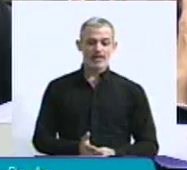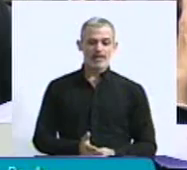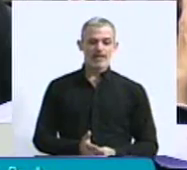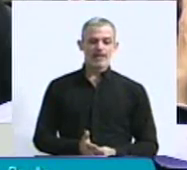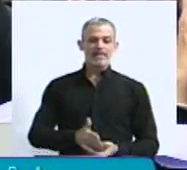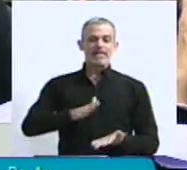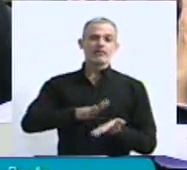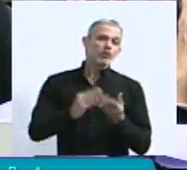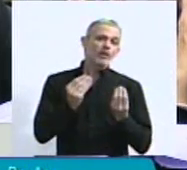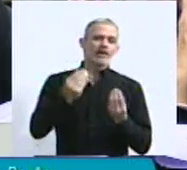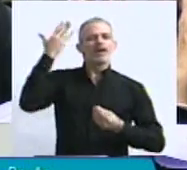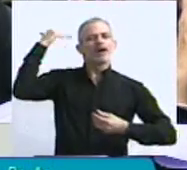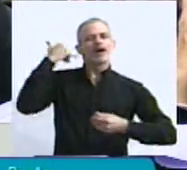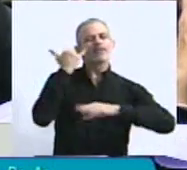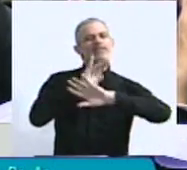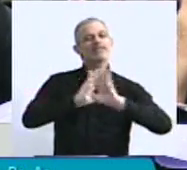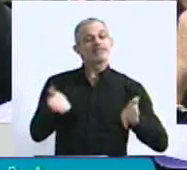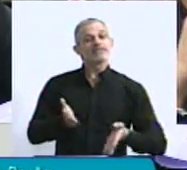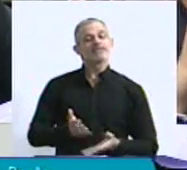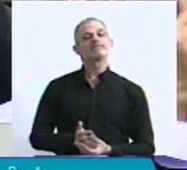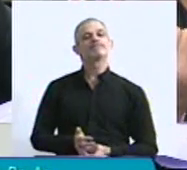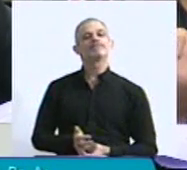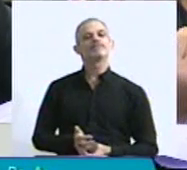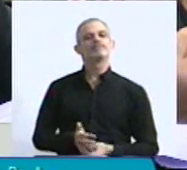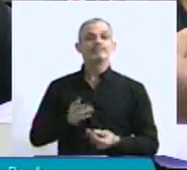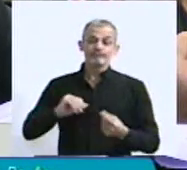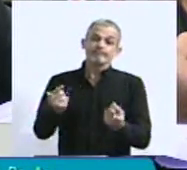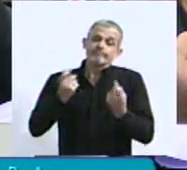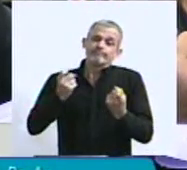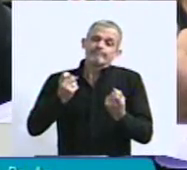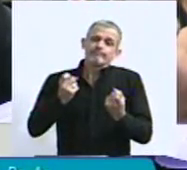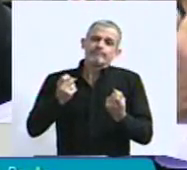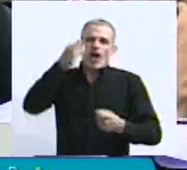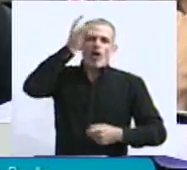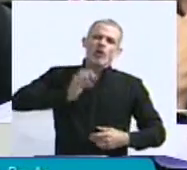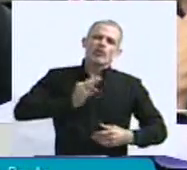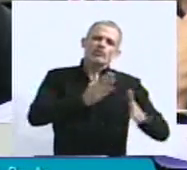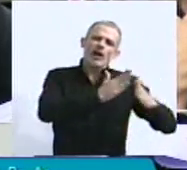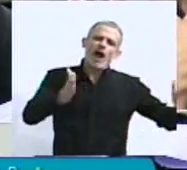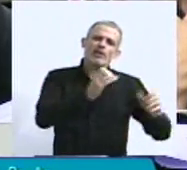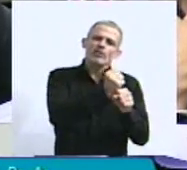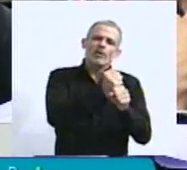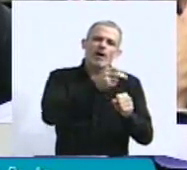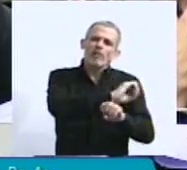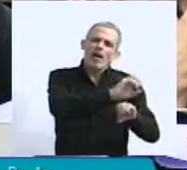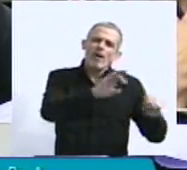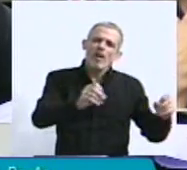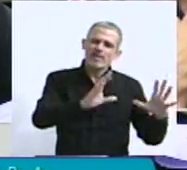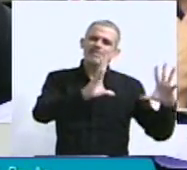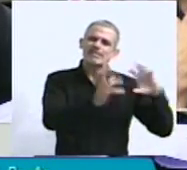a lo que fue la necesidad de reparar esos 12 años de desempleo. Y